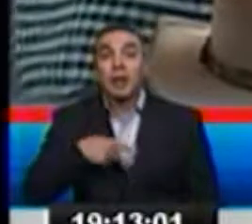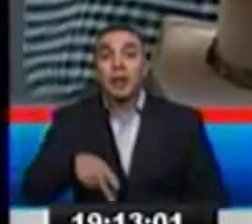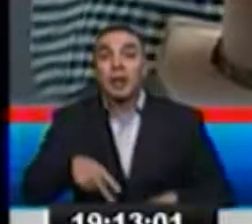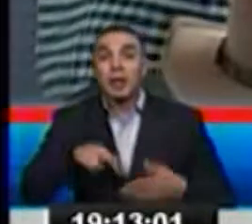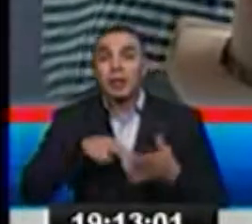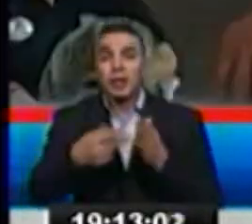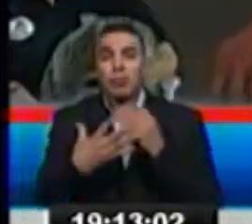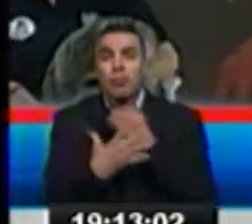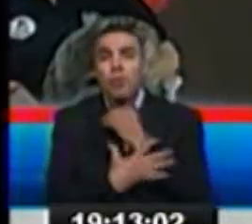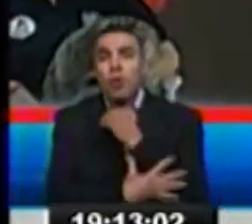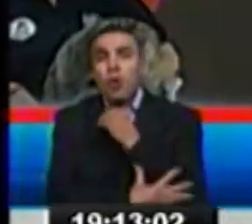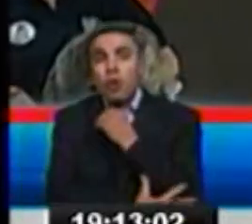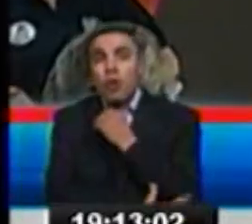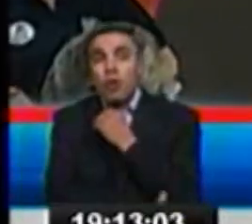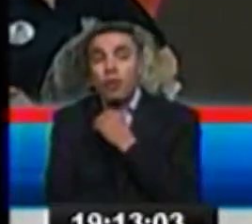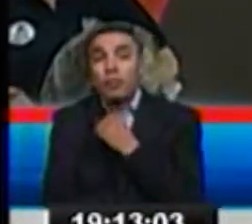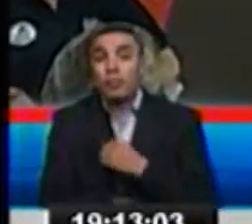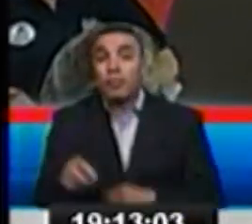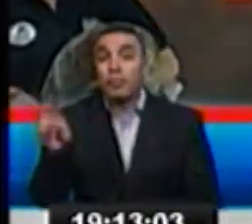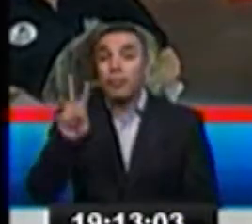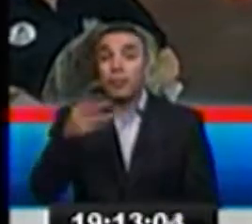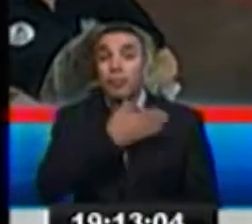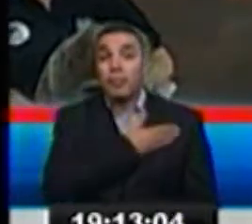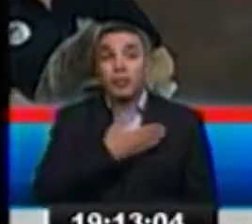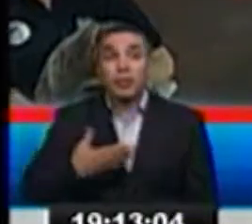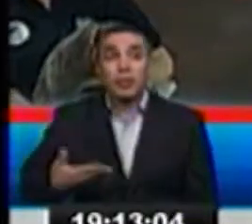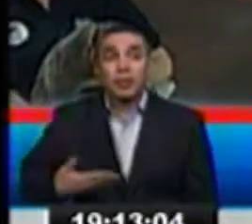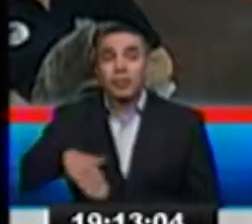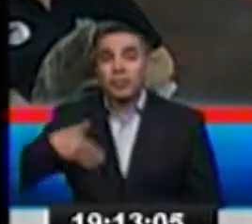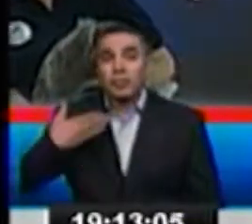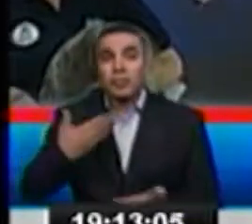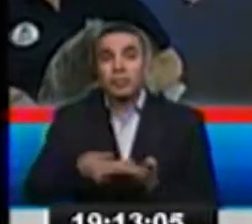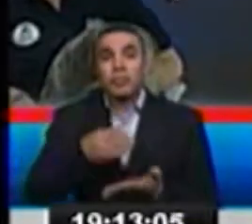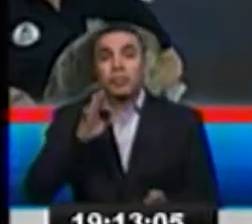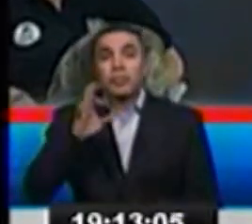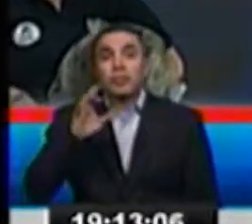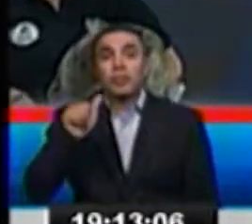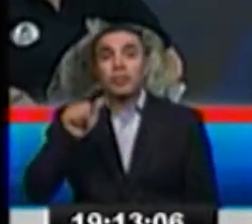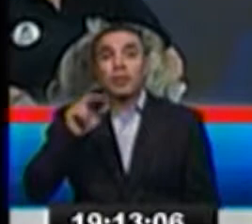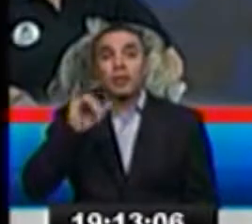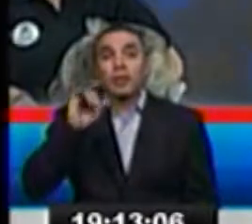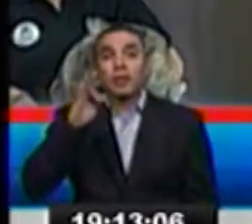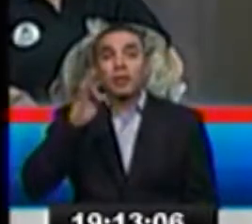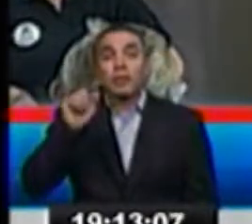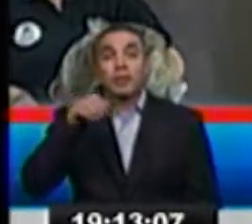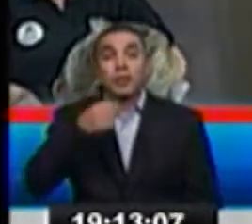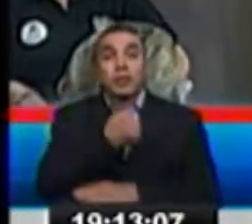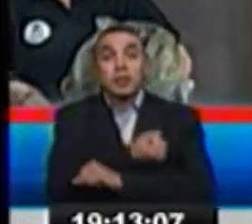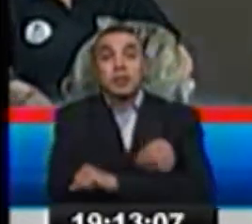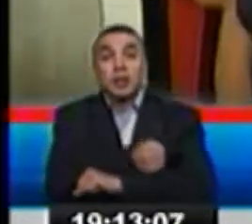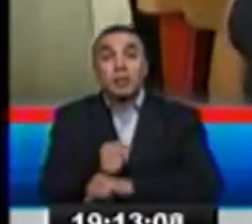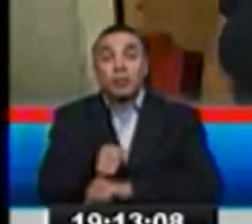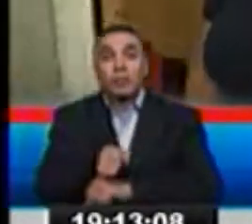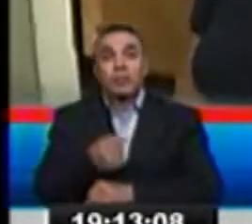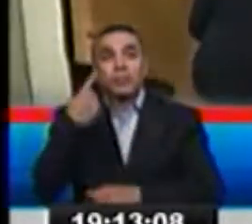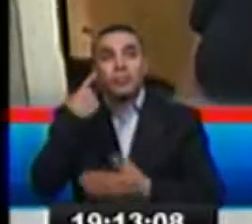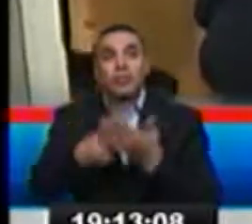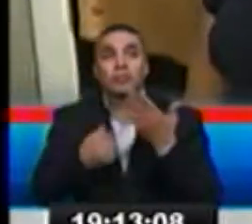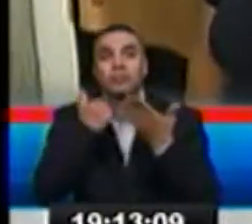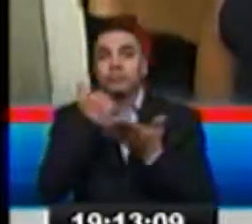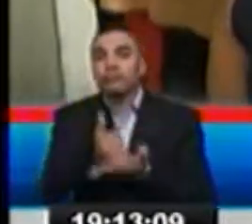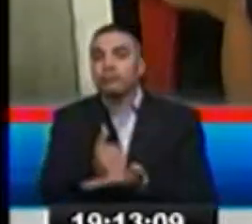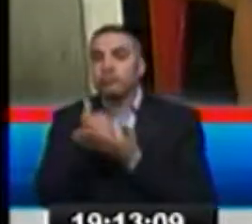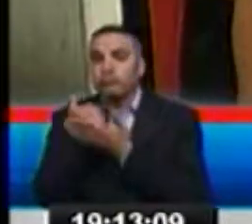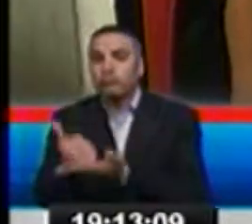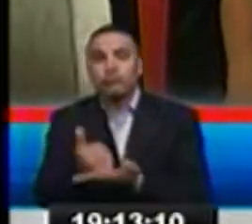de pobreza. El viernes, el presidente Moreno arribó a la parroquia Tarifa del cantón San Borondón en la provincia del Guayas para entregar asistencia